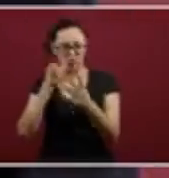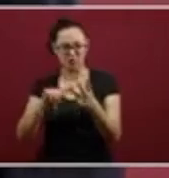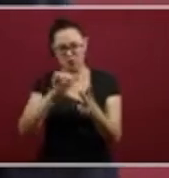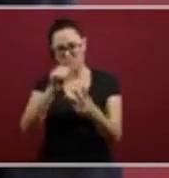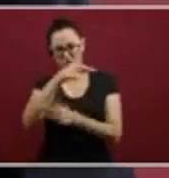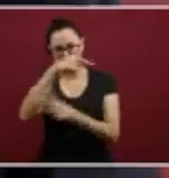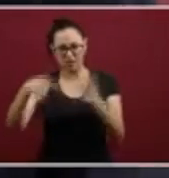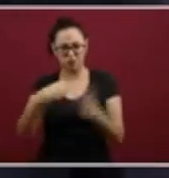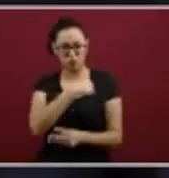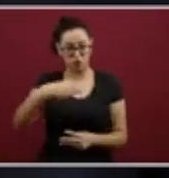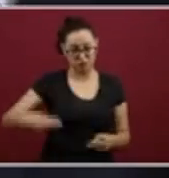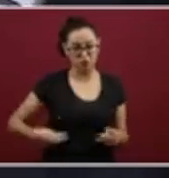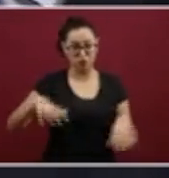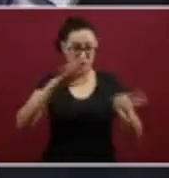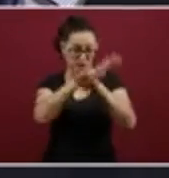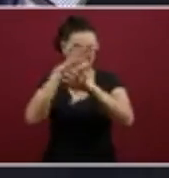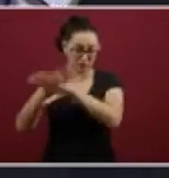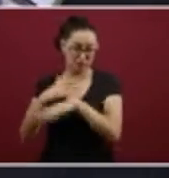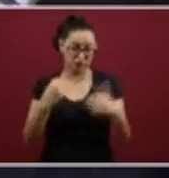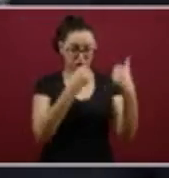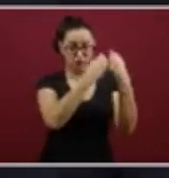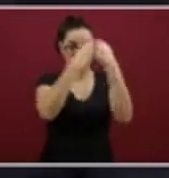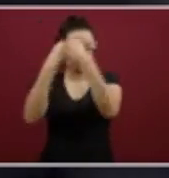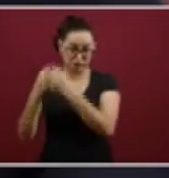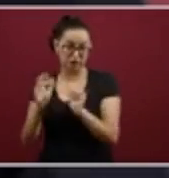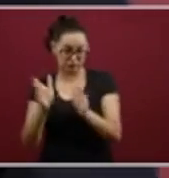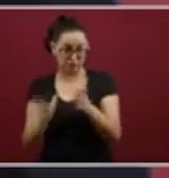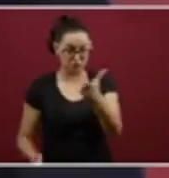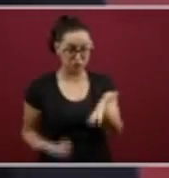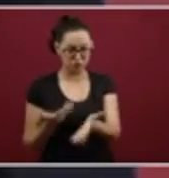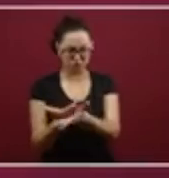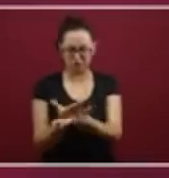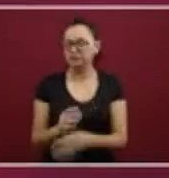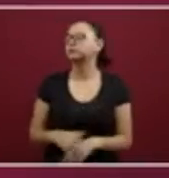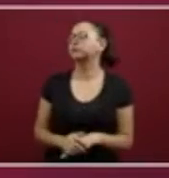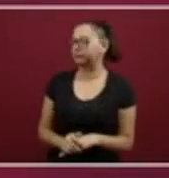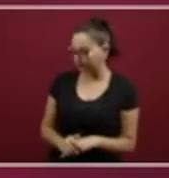Me lo plantearon, sí, porque ahí está